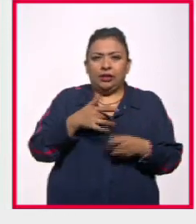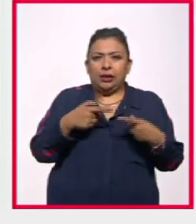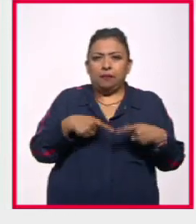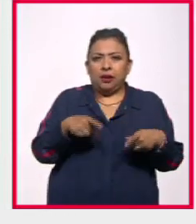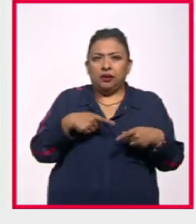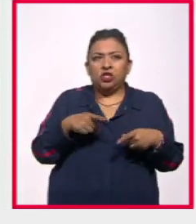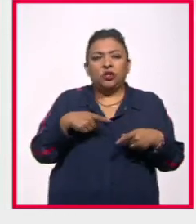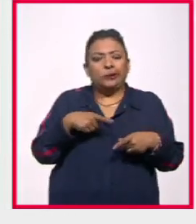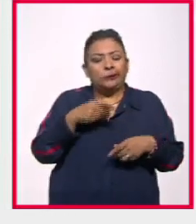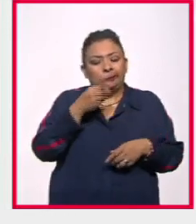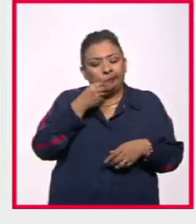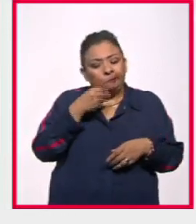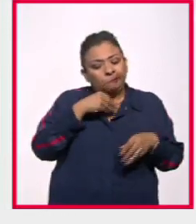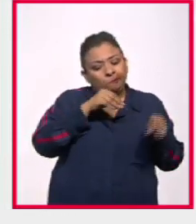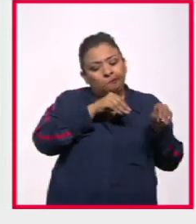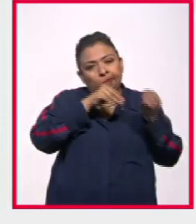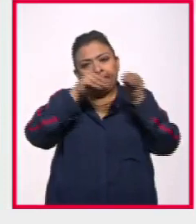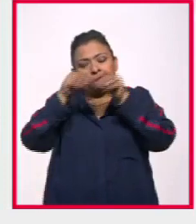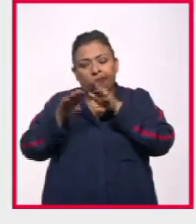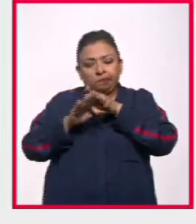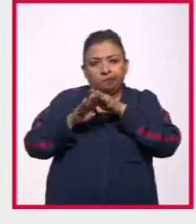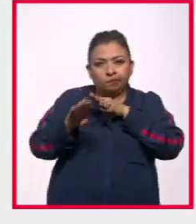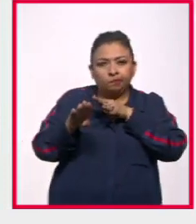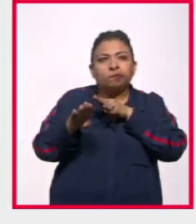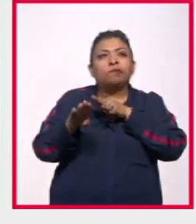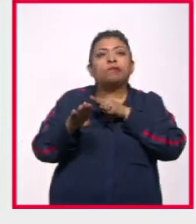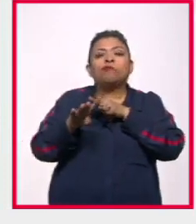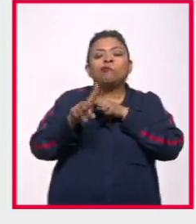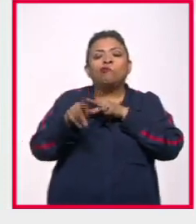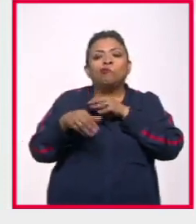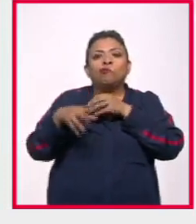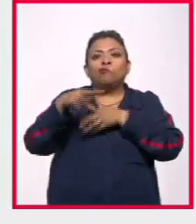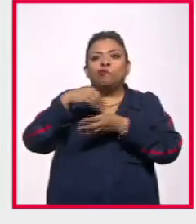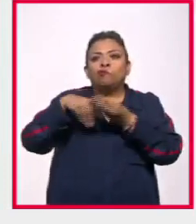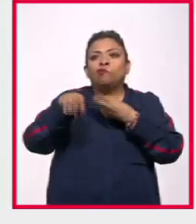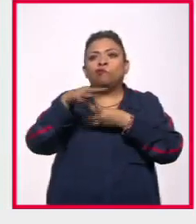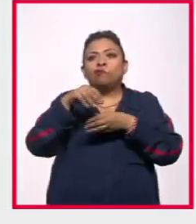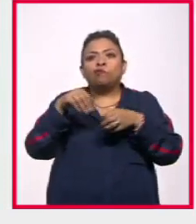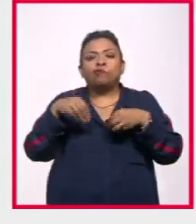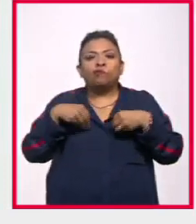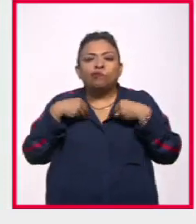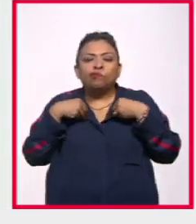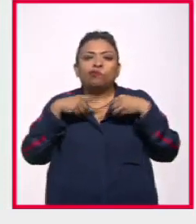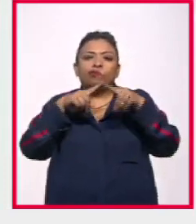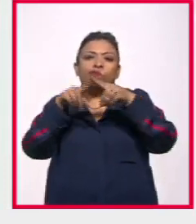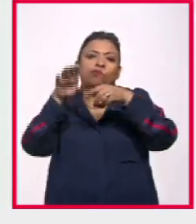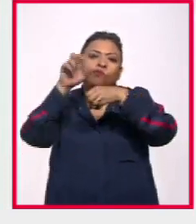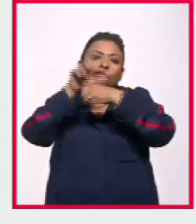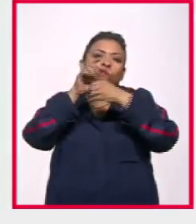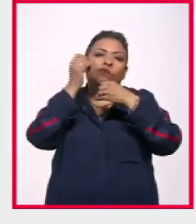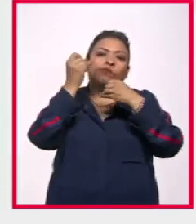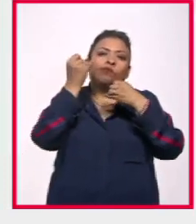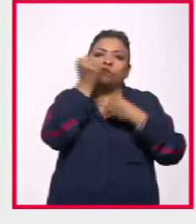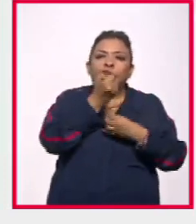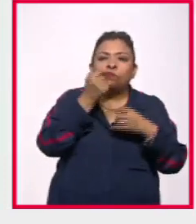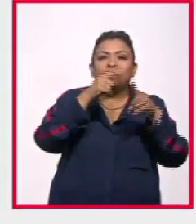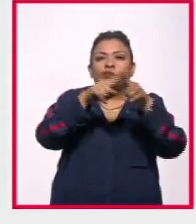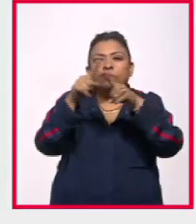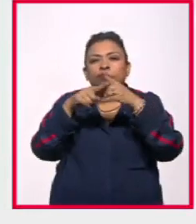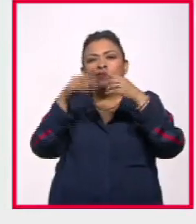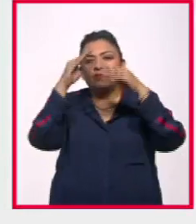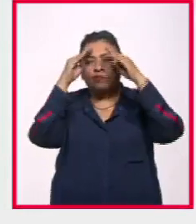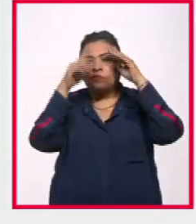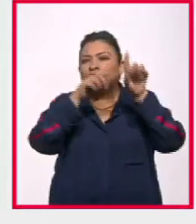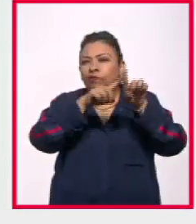que ha tenido que marchar y ha tenido que sobrevivir en diferentes culturas, con diferentes idiomas, con diferentes credos, con